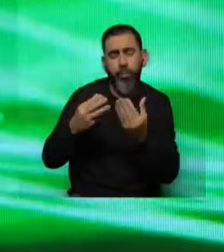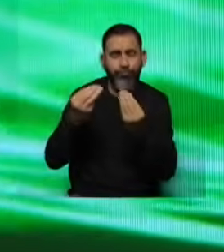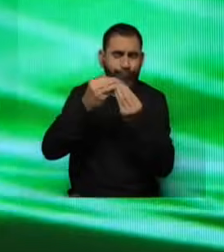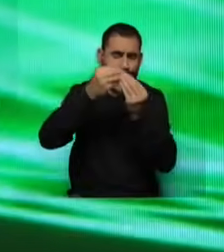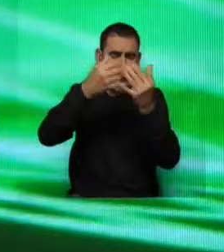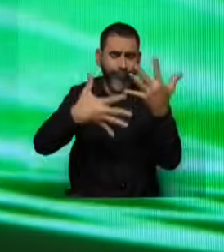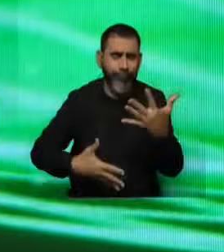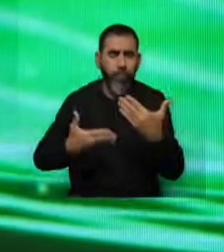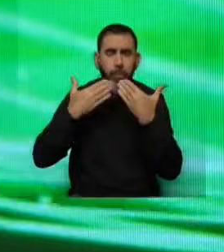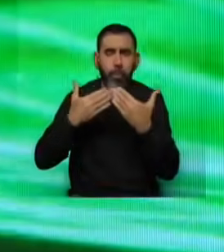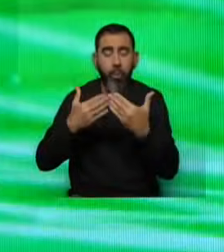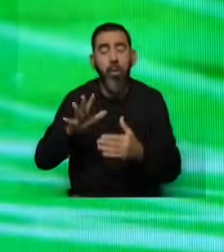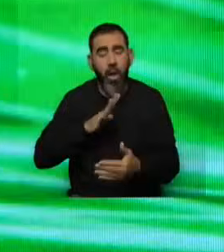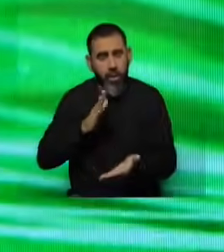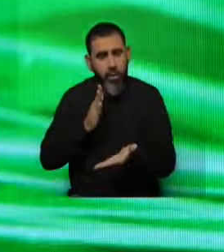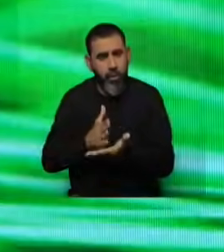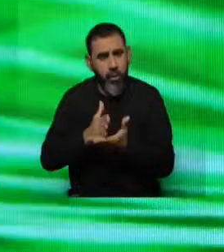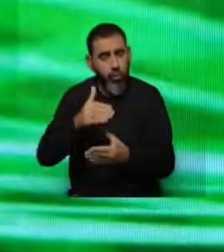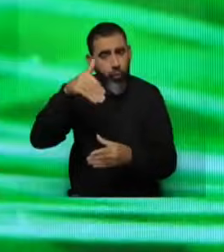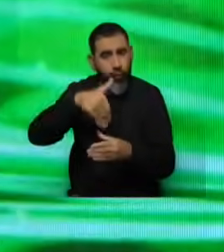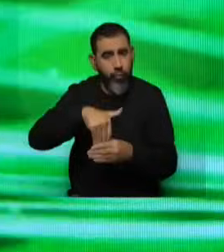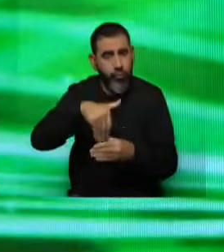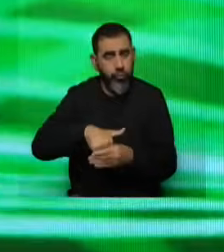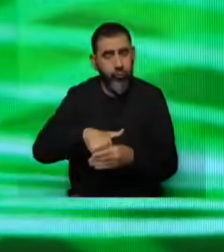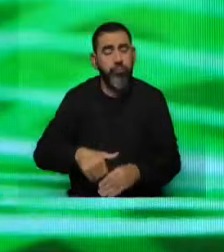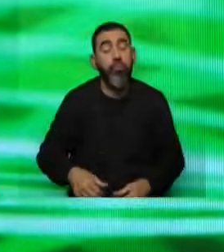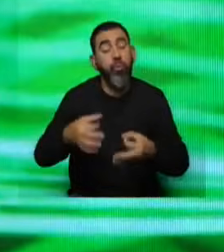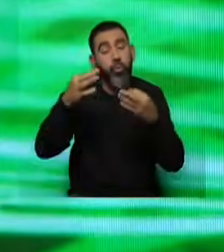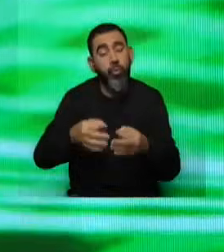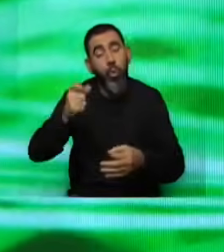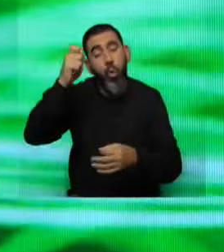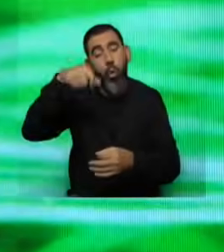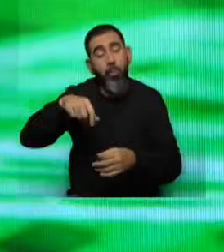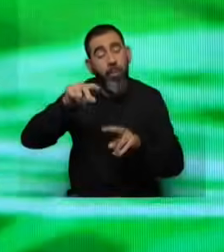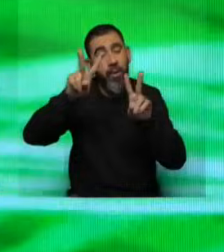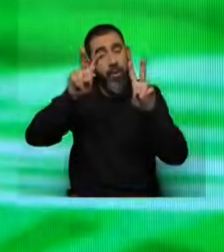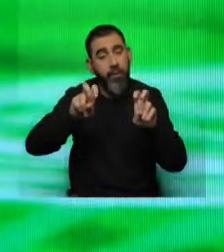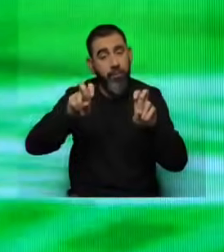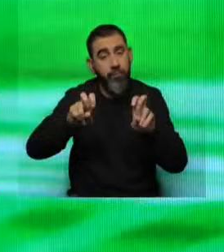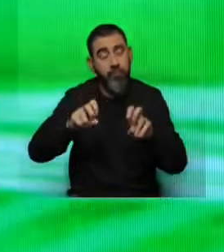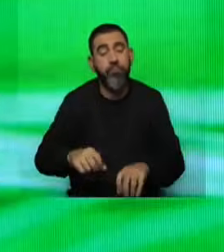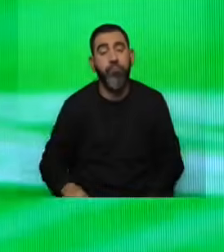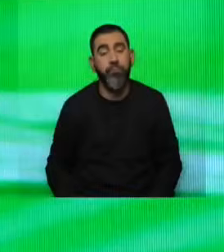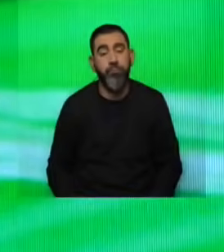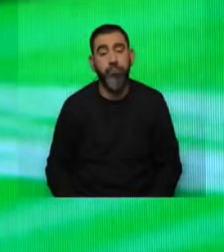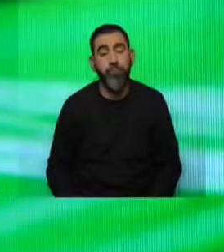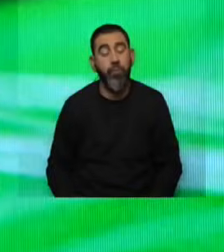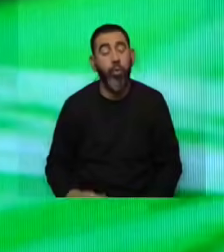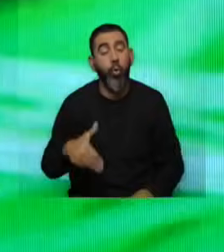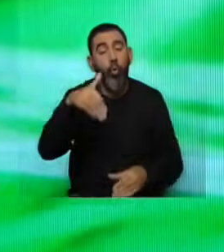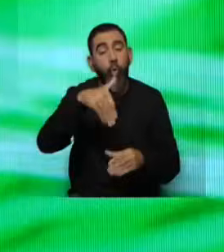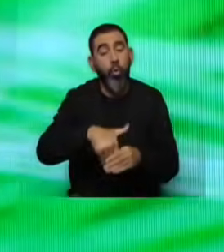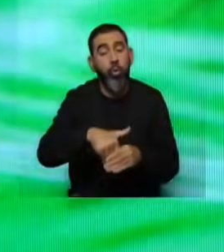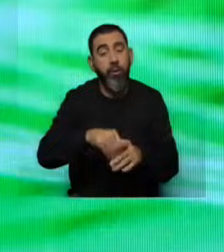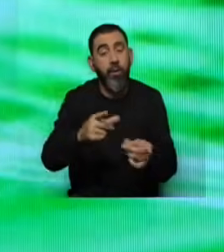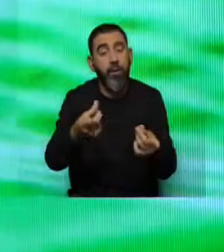preguntas en su legítimo derecho a la corte electoral que fue justamente para opinar sobre el texto de acuerdo y eso implicó que la corte requirió de un